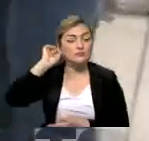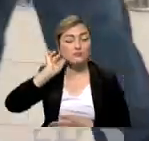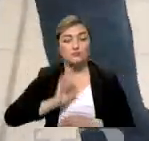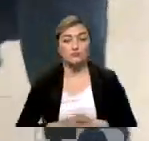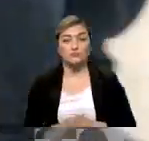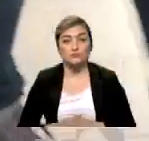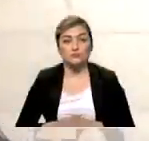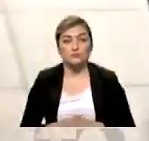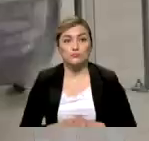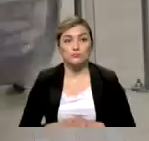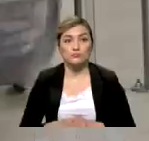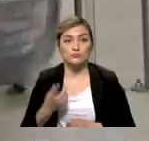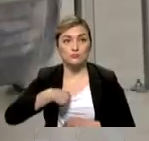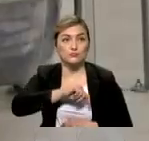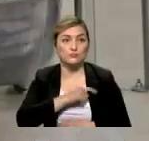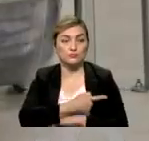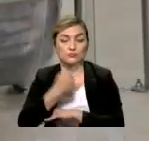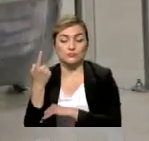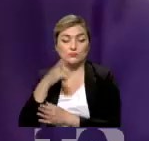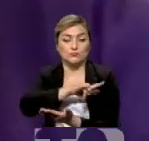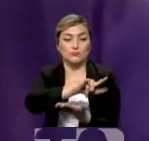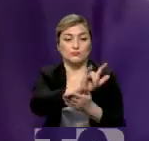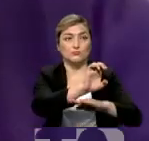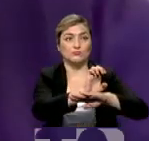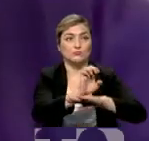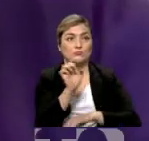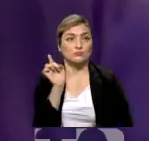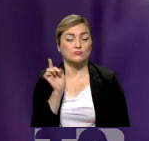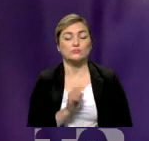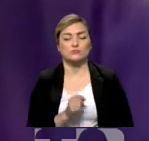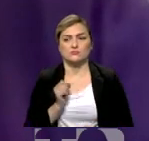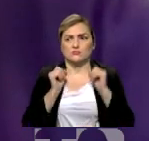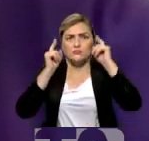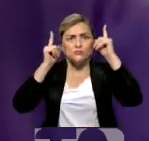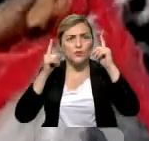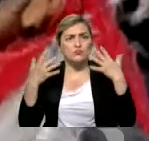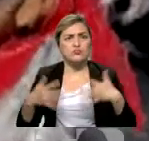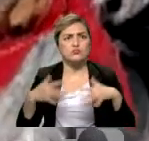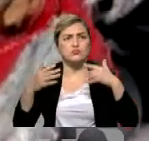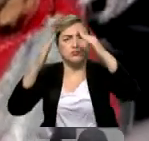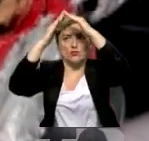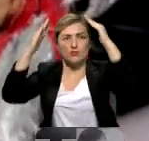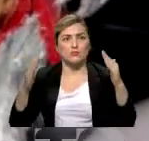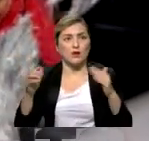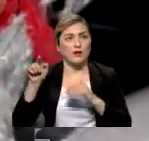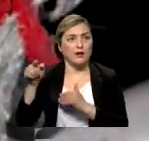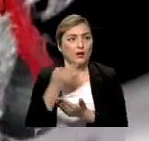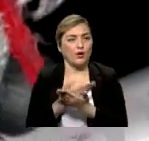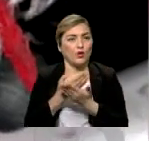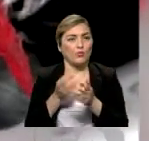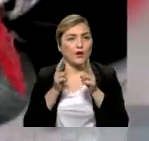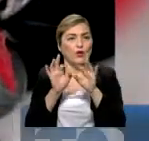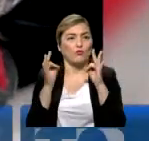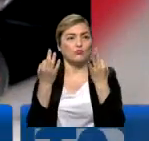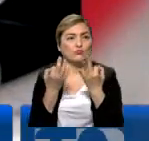Después de llegar desde España hace pocos días a Ecuador, María Eugenia se llevó la sorpresa en casa que los obsequios que trajo a